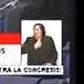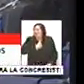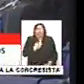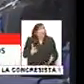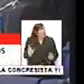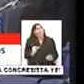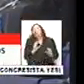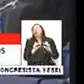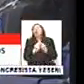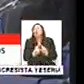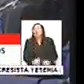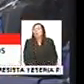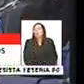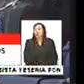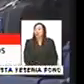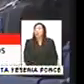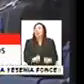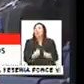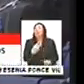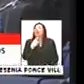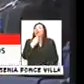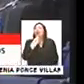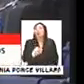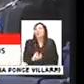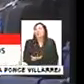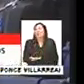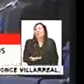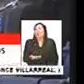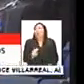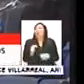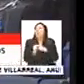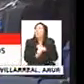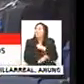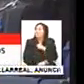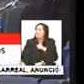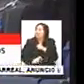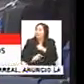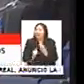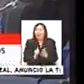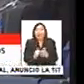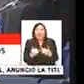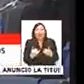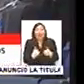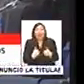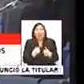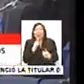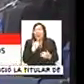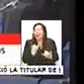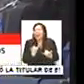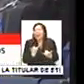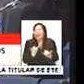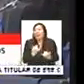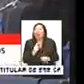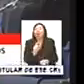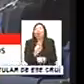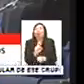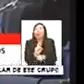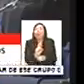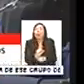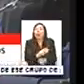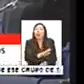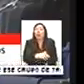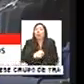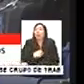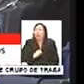para su grupo étnico porque la verdad es que somos una nación y que lo único que nos une esta tarde es la educación de